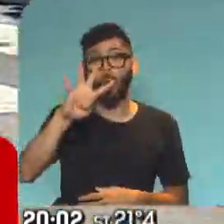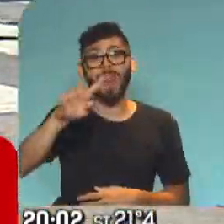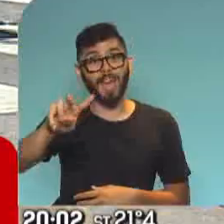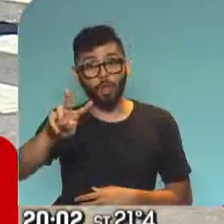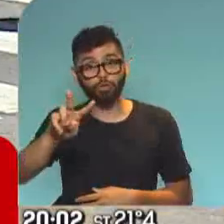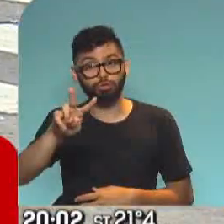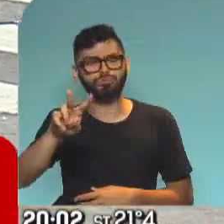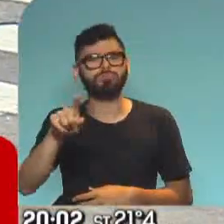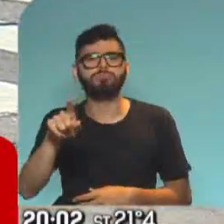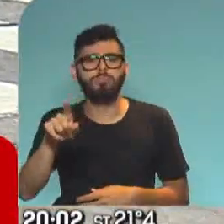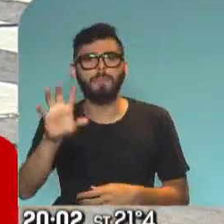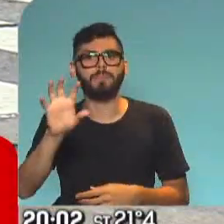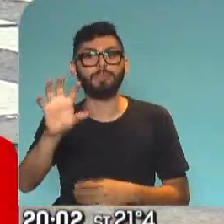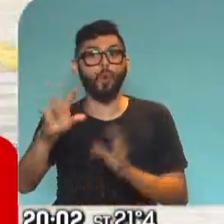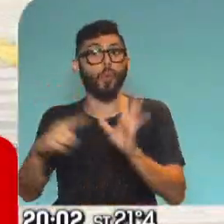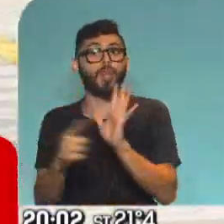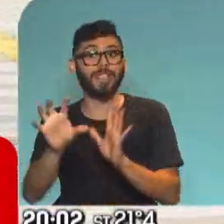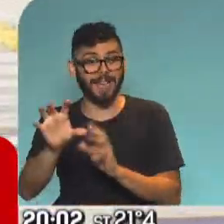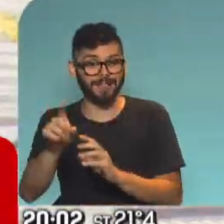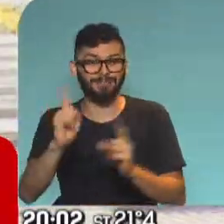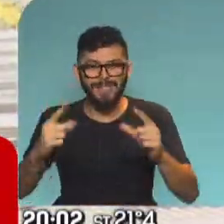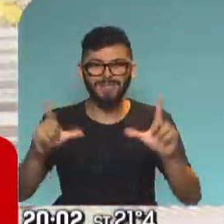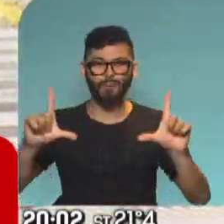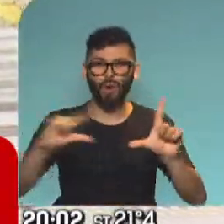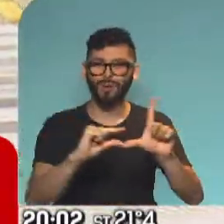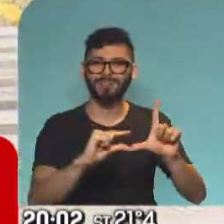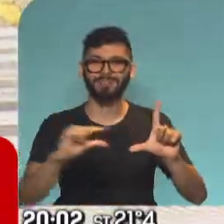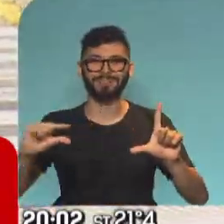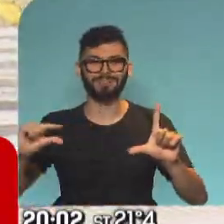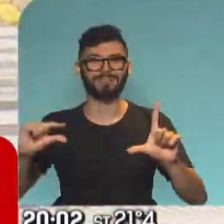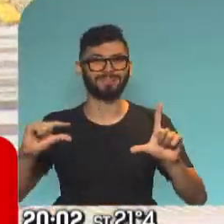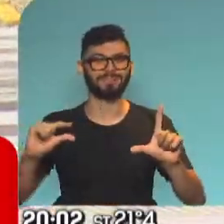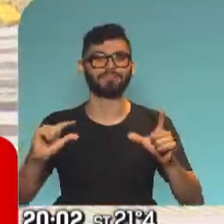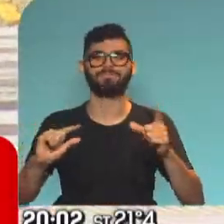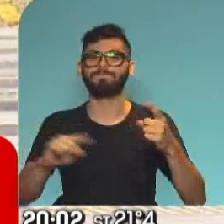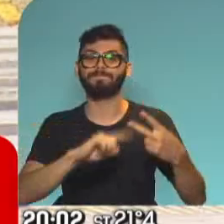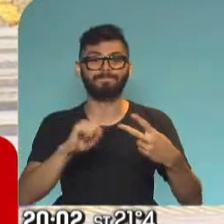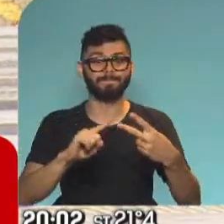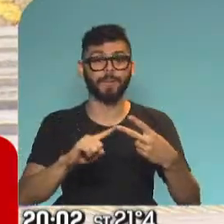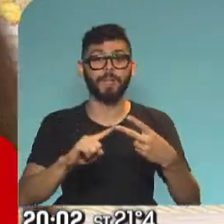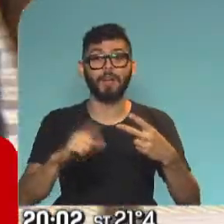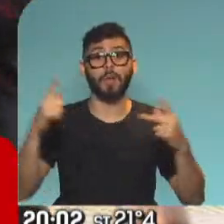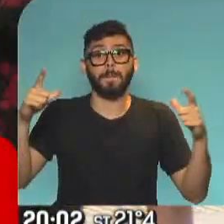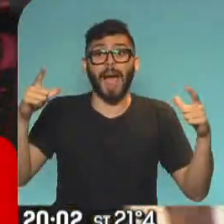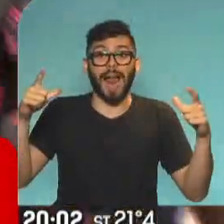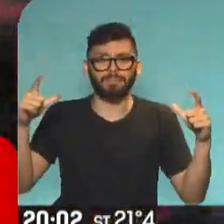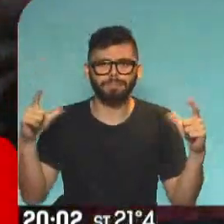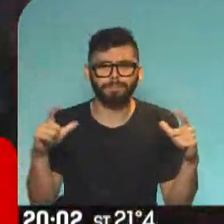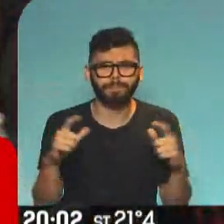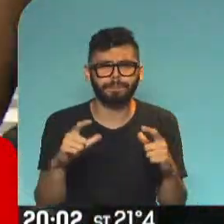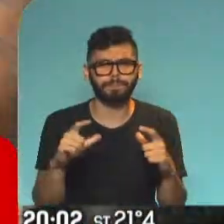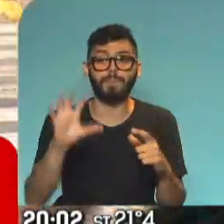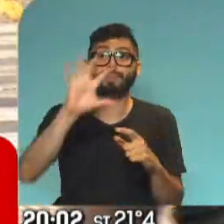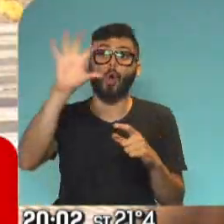4.742 presentó la provincia de Buenos Aires, como pueden ver ahí en pantalla. Por otra parte, si hacemos de mayor a menor, es decir, las provincias